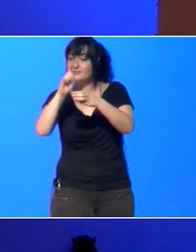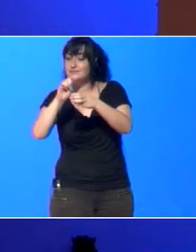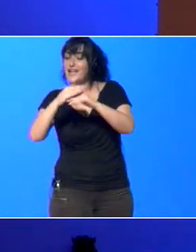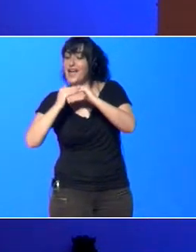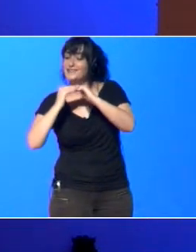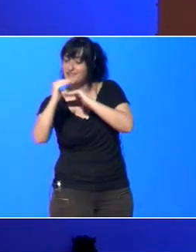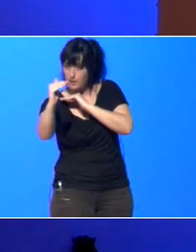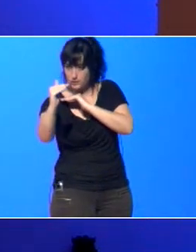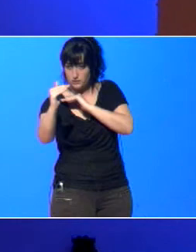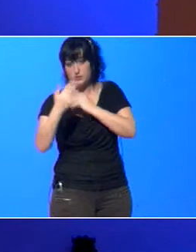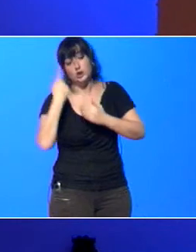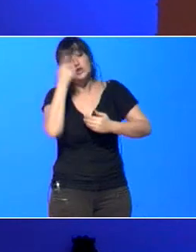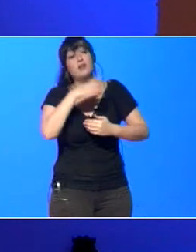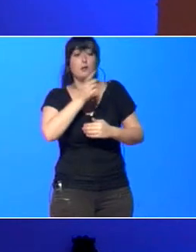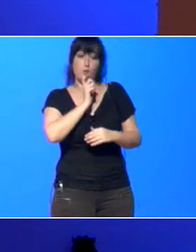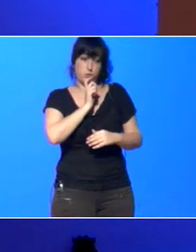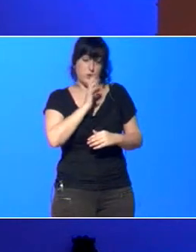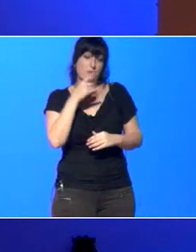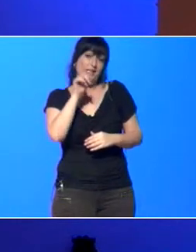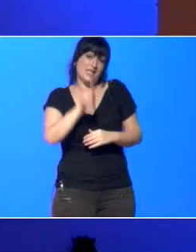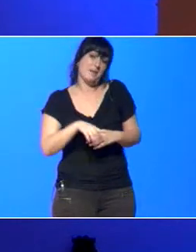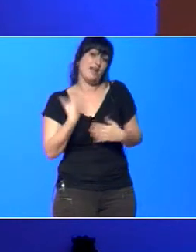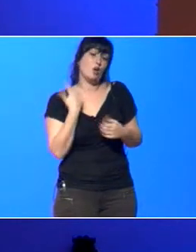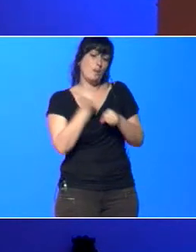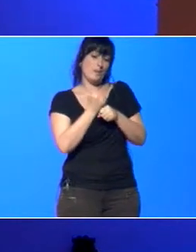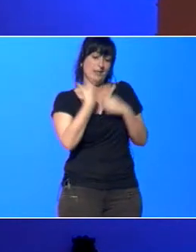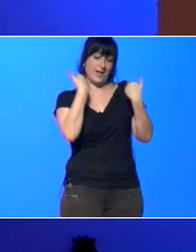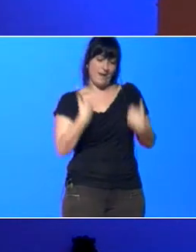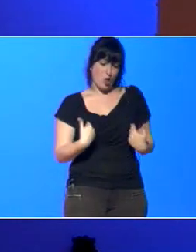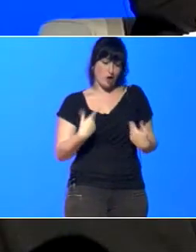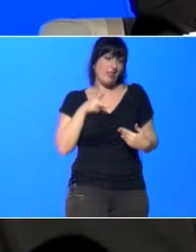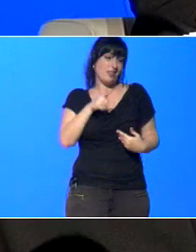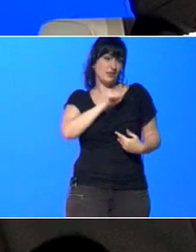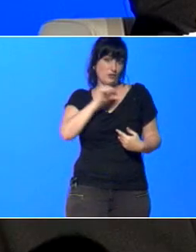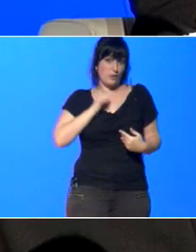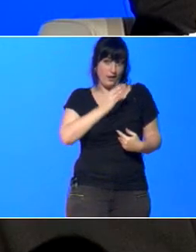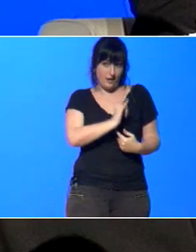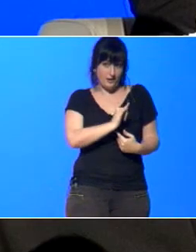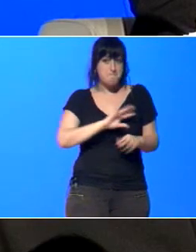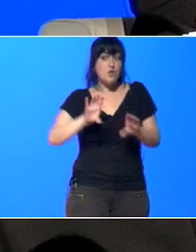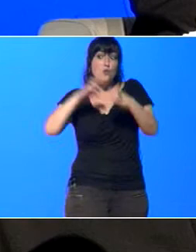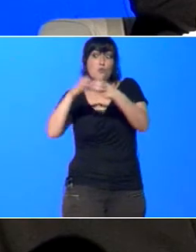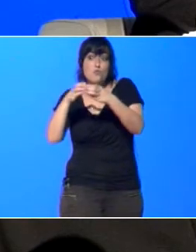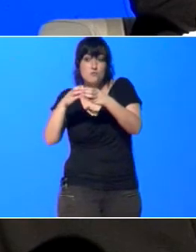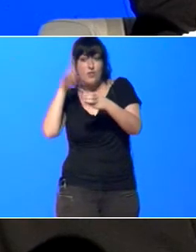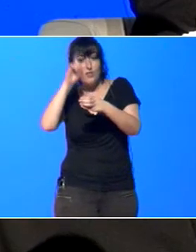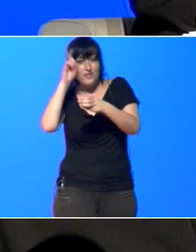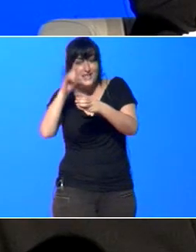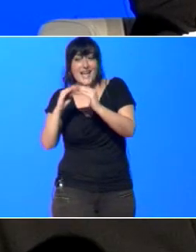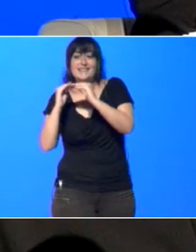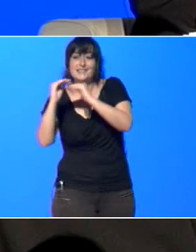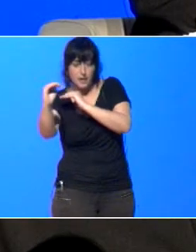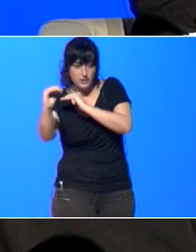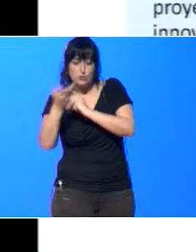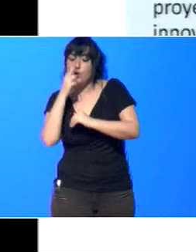es muy difícil, porque está, por otra parte, el derecho individual del trabajador, pero equipos docentes estables comprometidos con la inclusión.